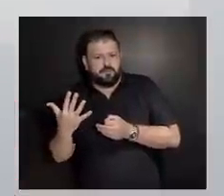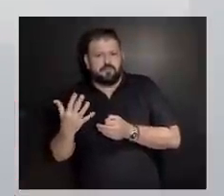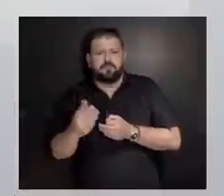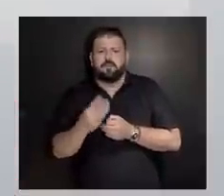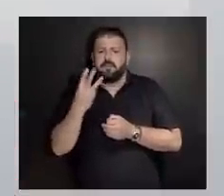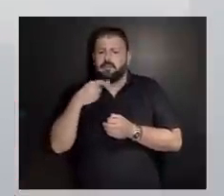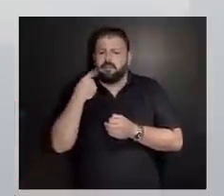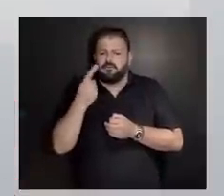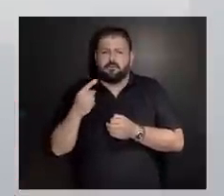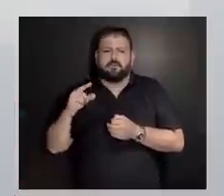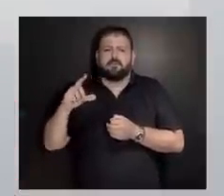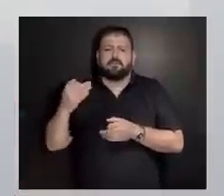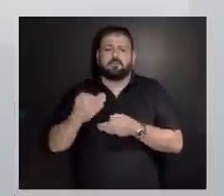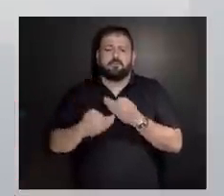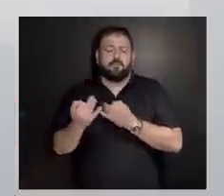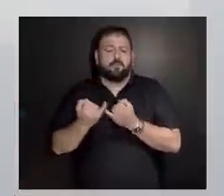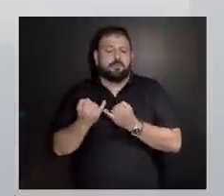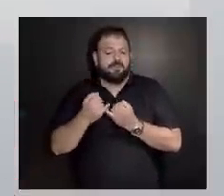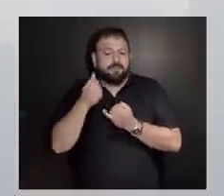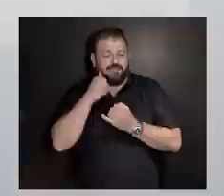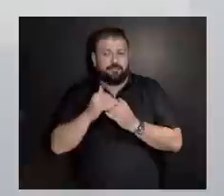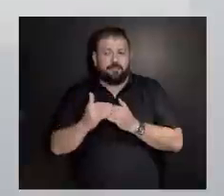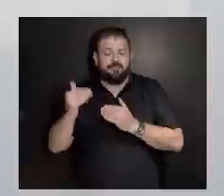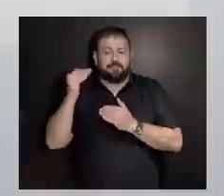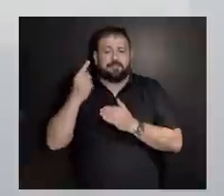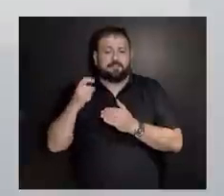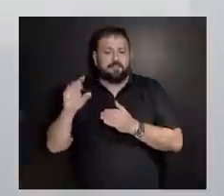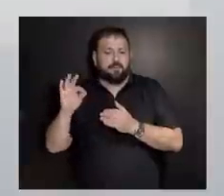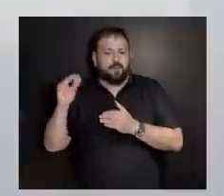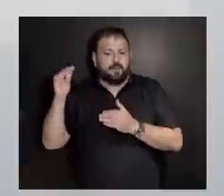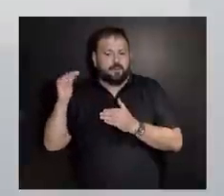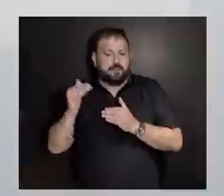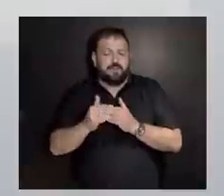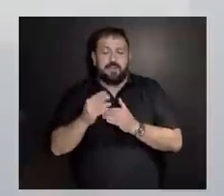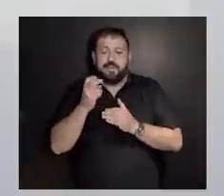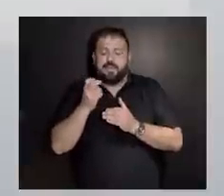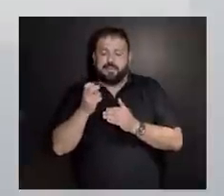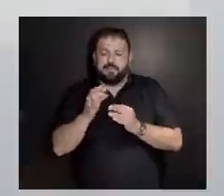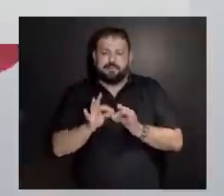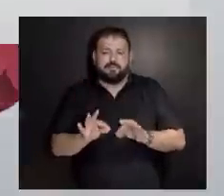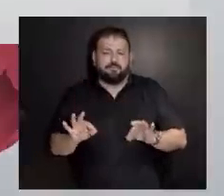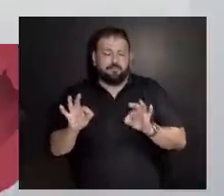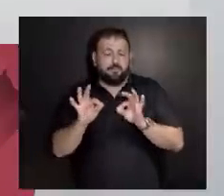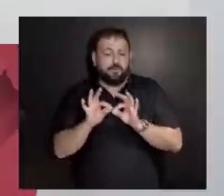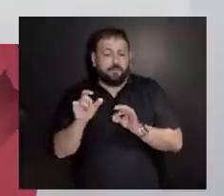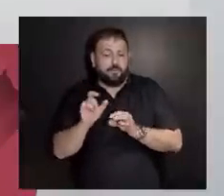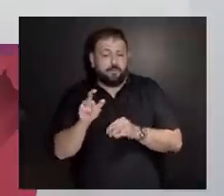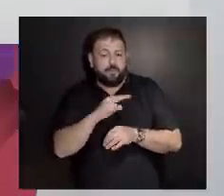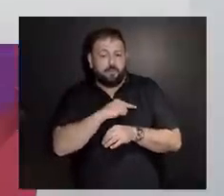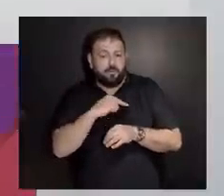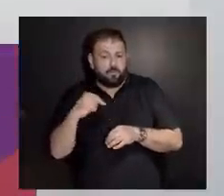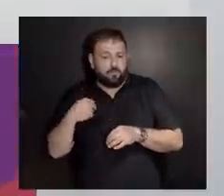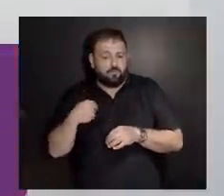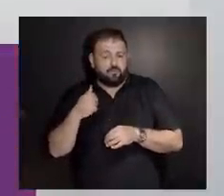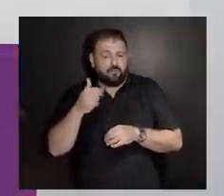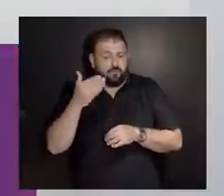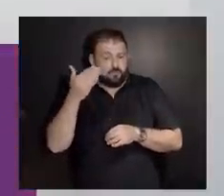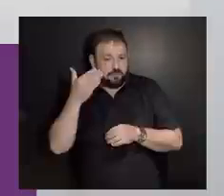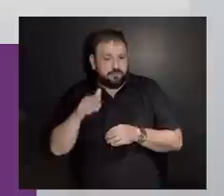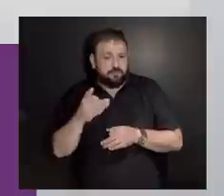las 3 horas mayor, o sea, todo es mayor, ¿no? 140. Entonces, es bien importante que cuando nosotros estamos en la